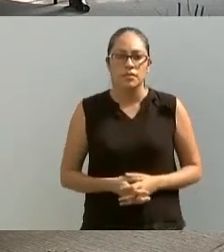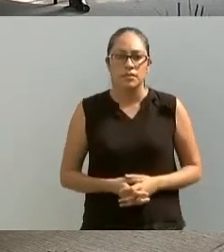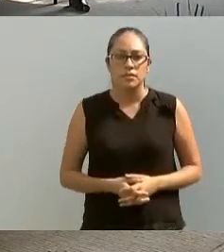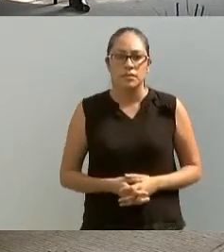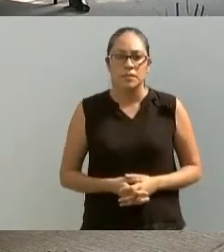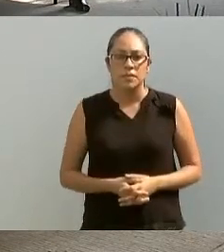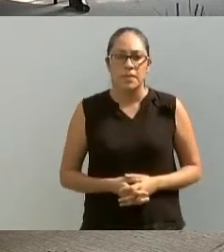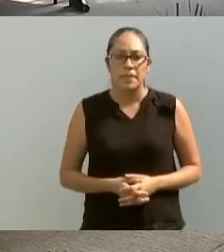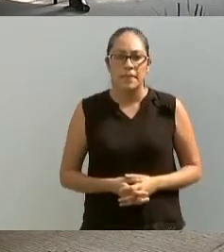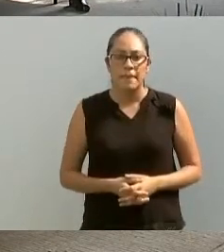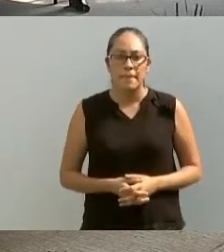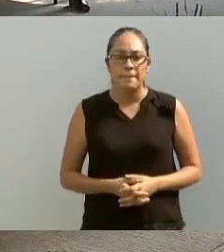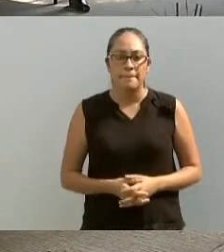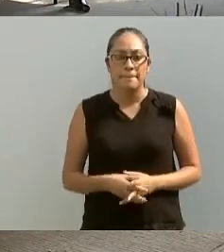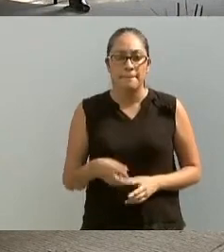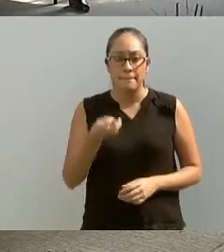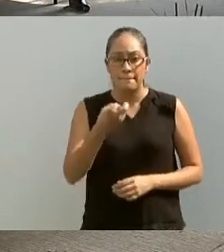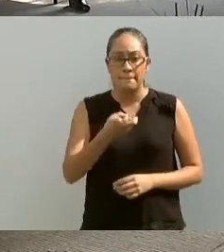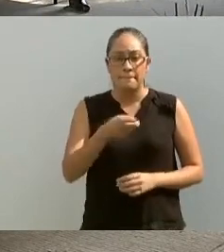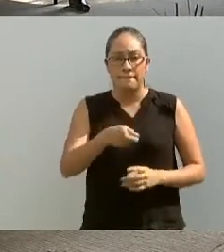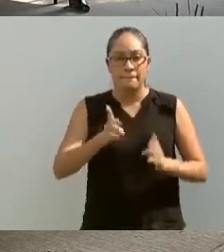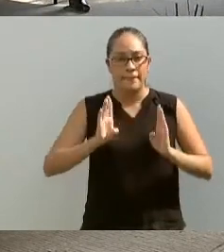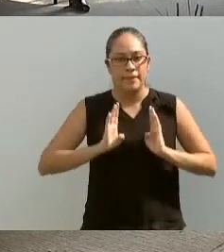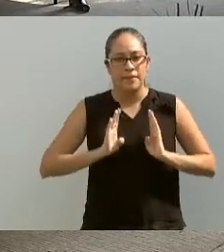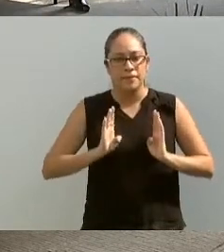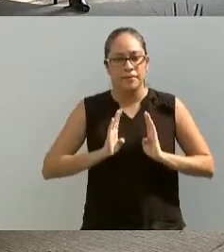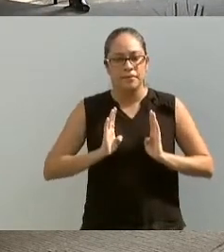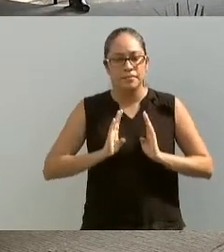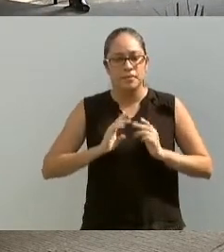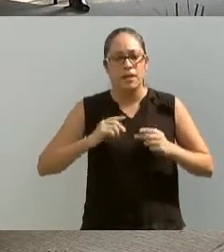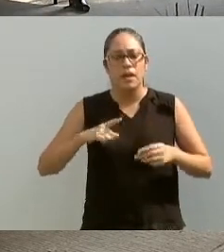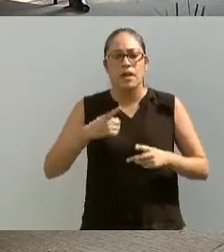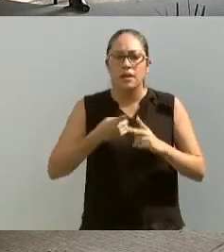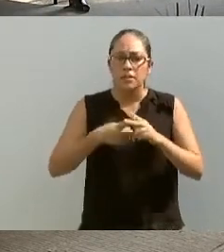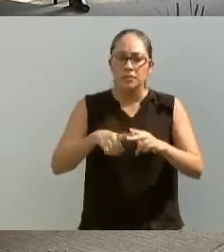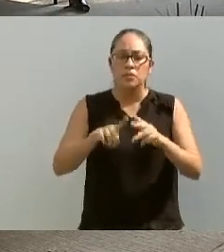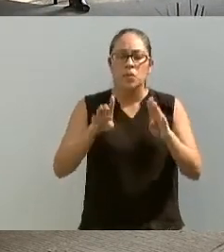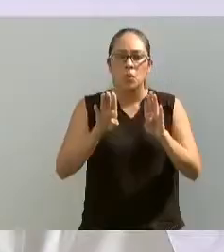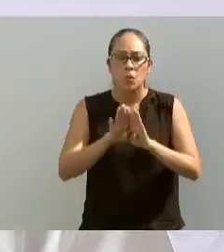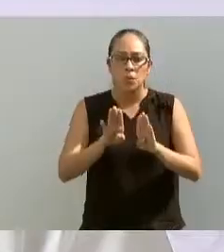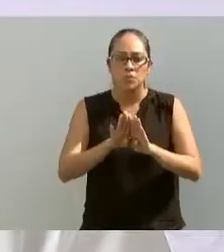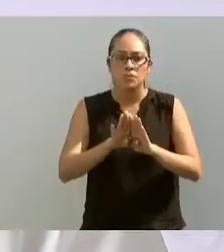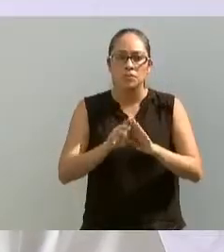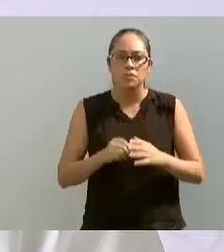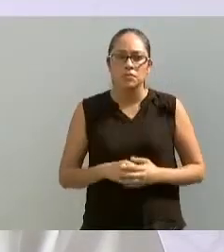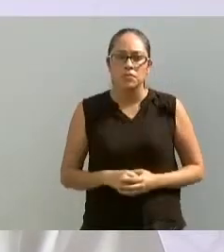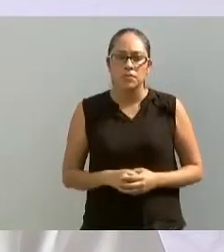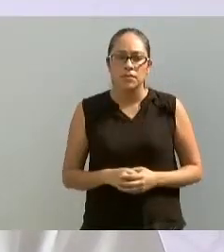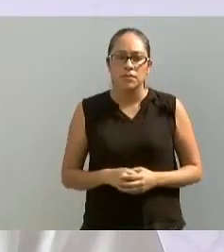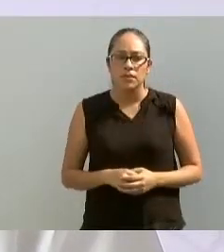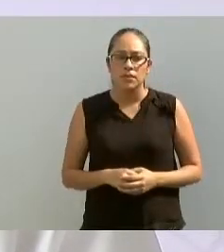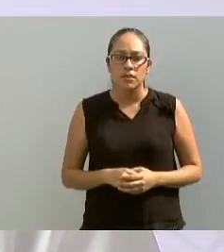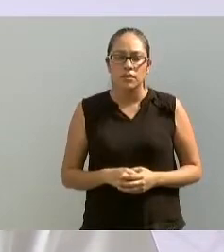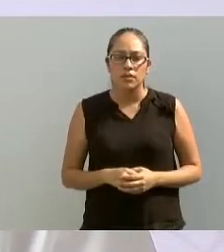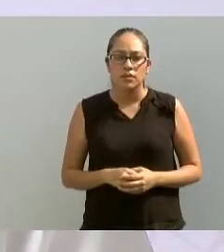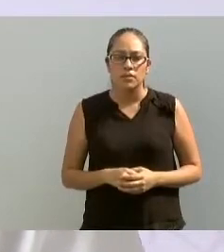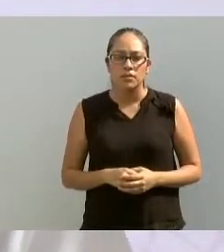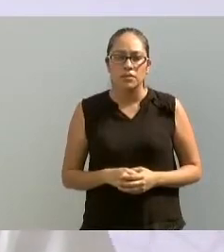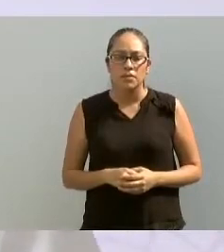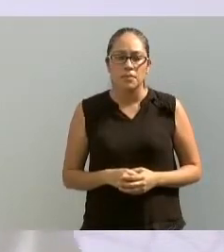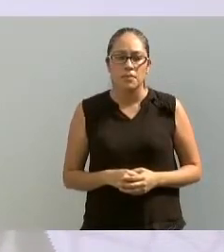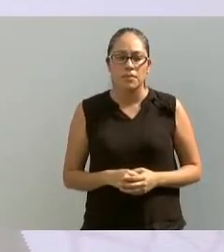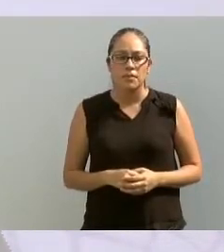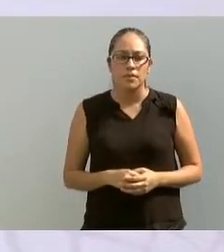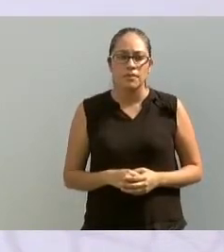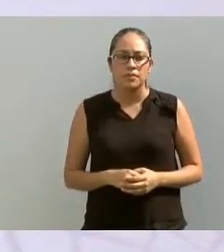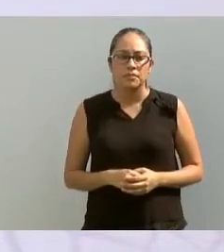No olvidar que el ejército mexicano surge cuando Victoriano Huerta